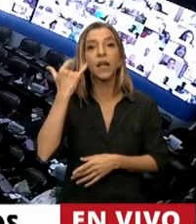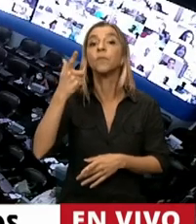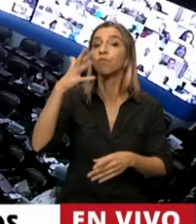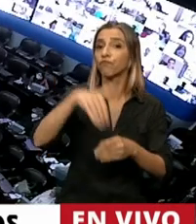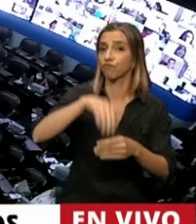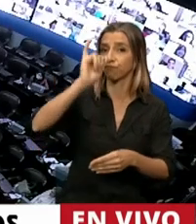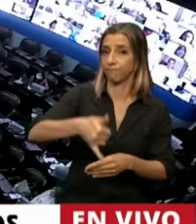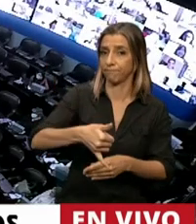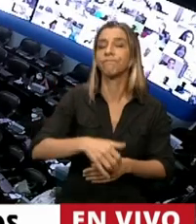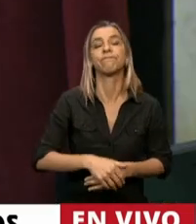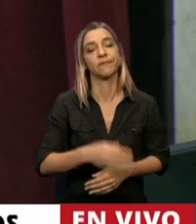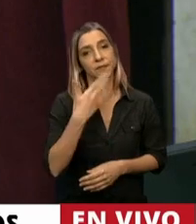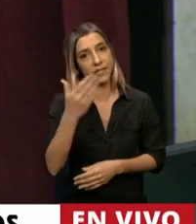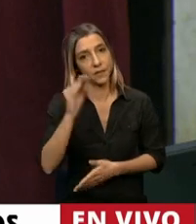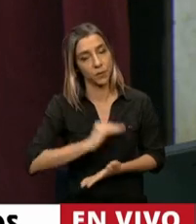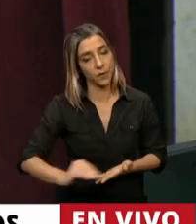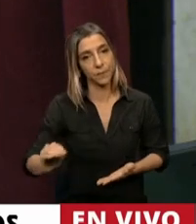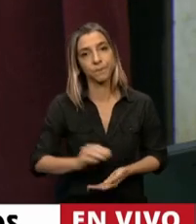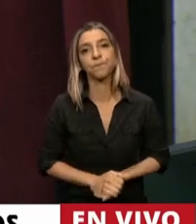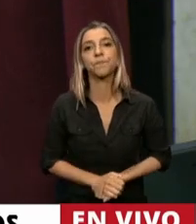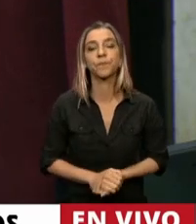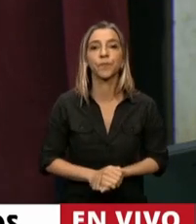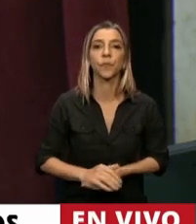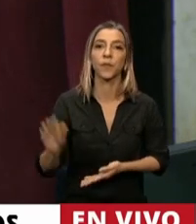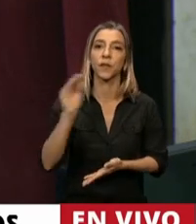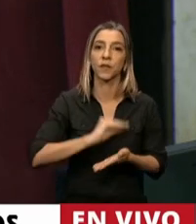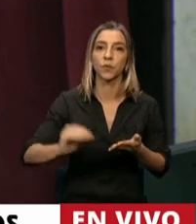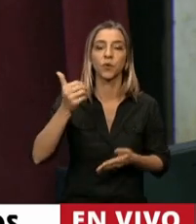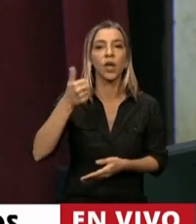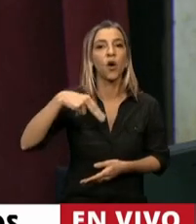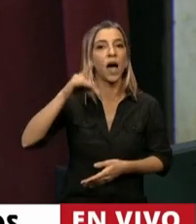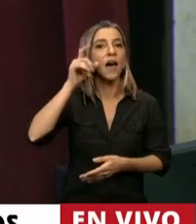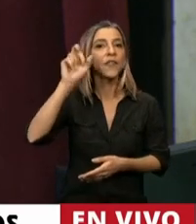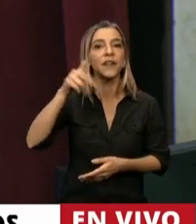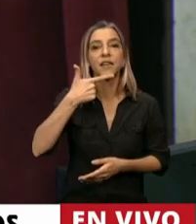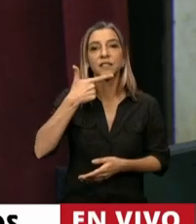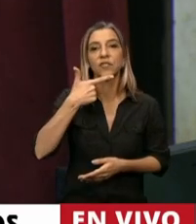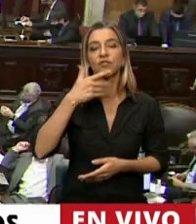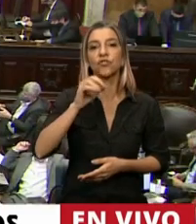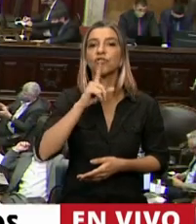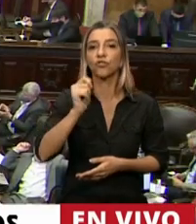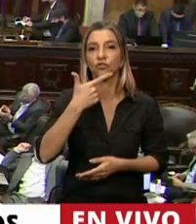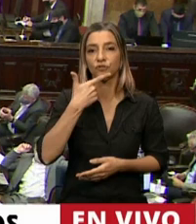Afirmativo, presidente. Gracias, diputado. Diputado Andrés Sotos.